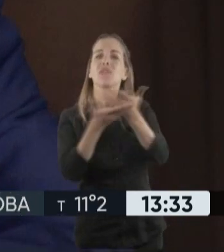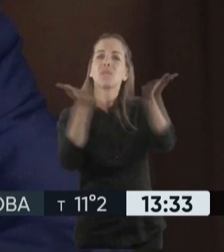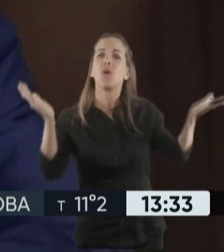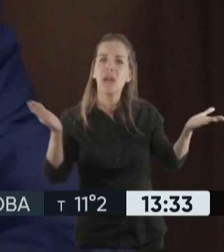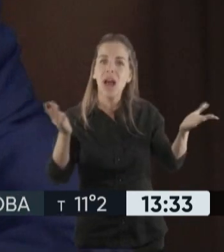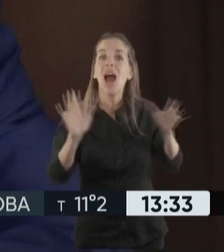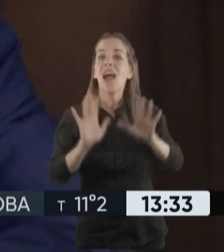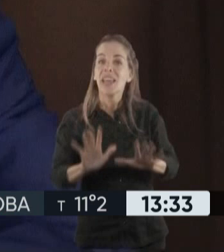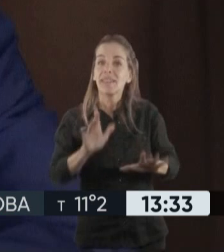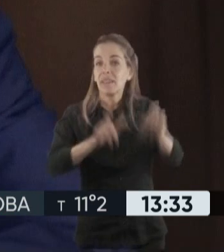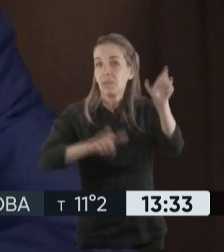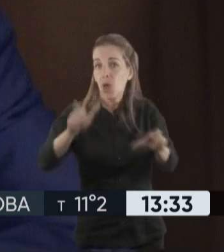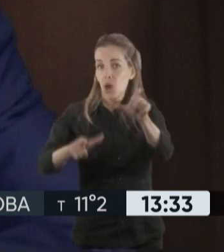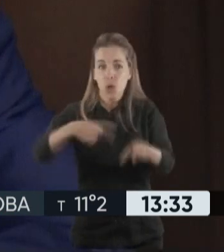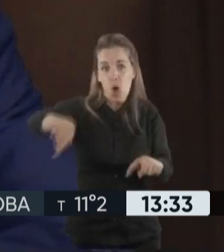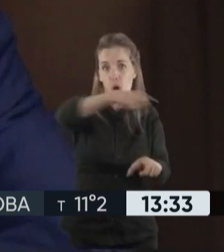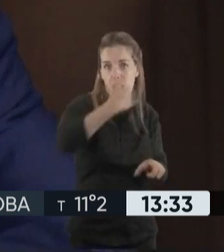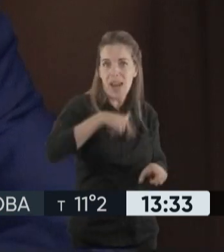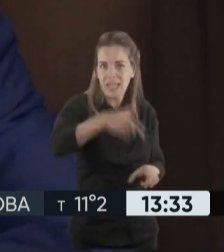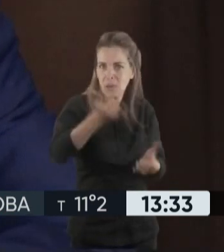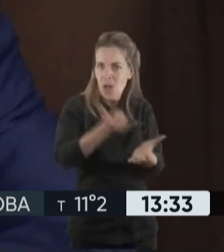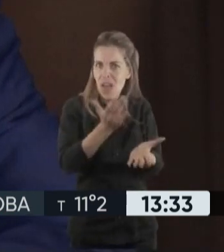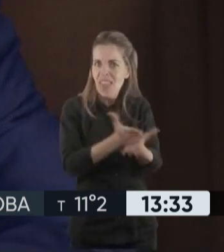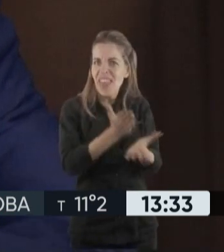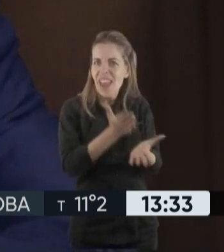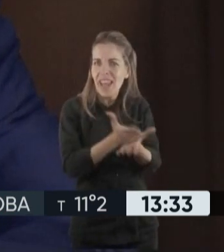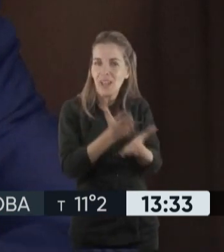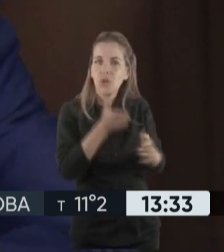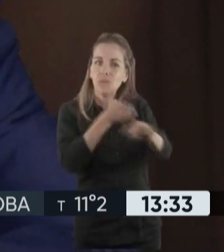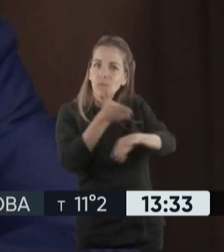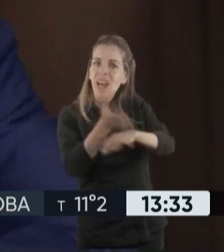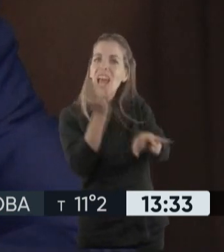Y todos los argentinos tuvimos derecho a aprender en la educación pública.